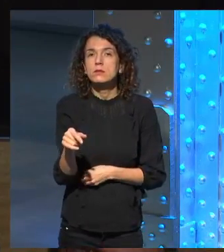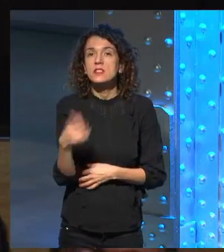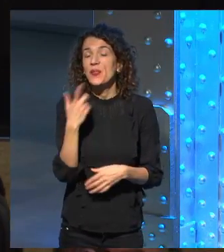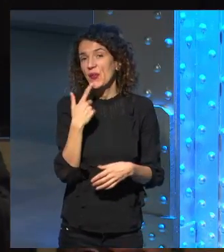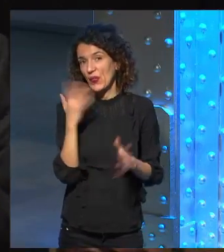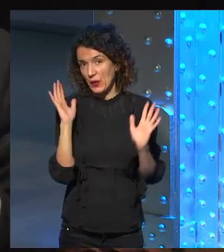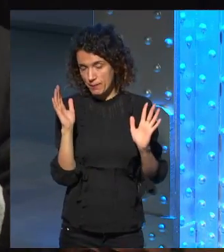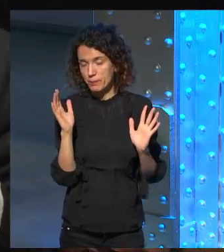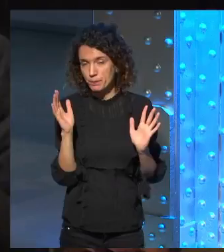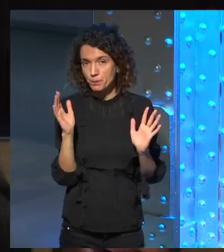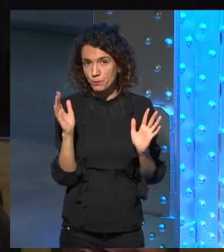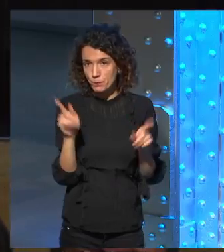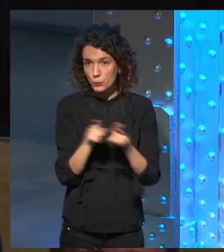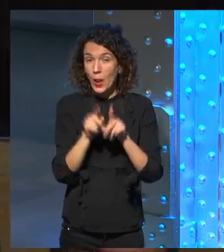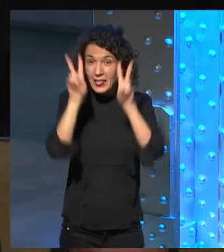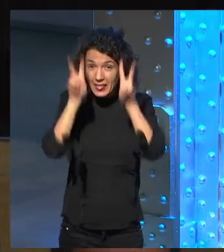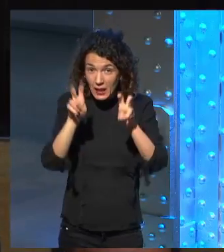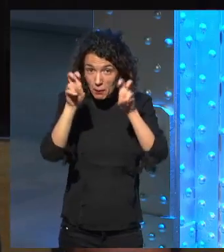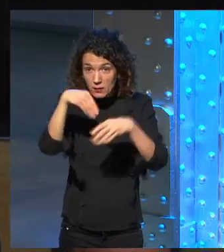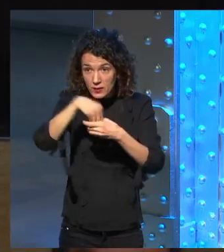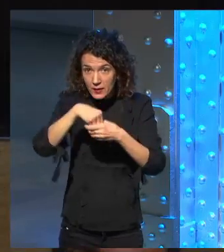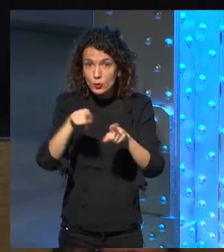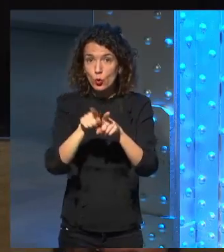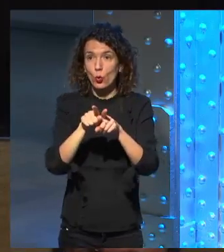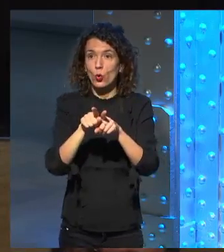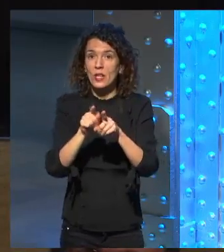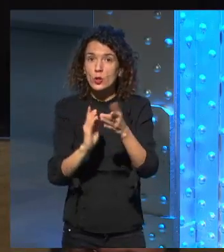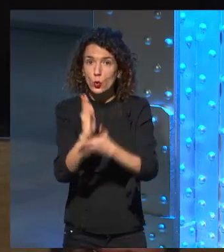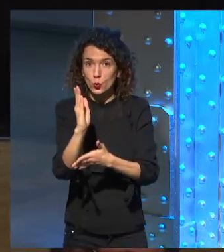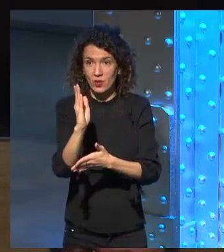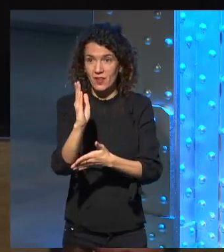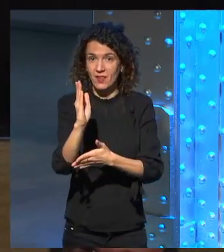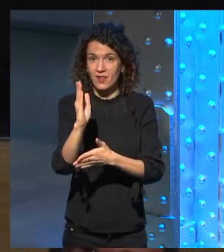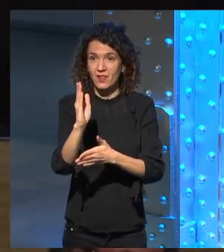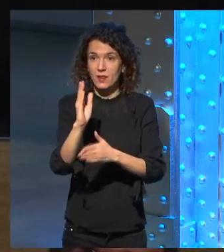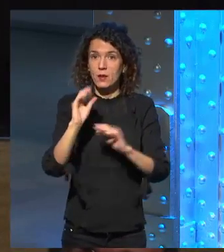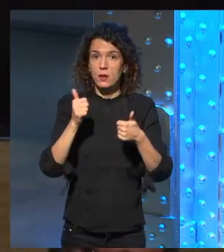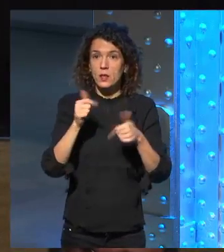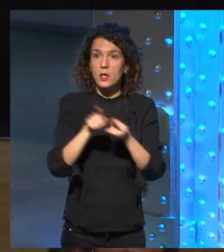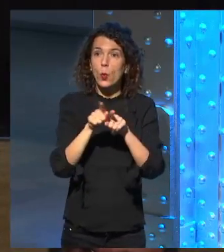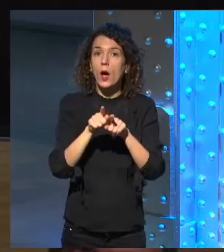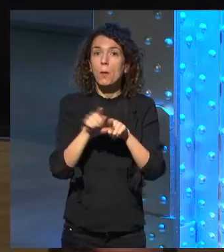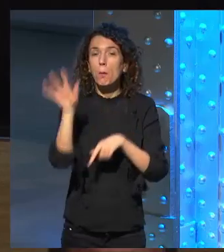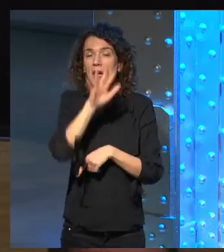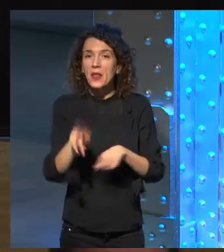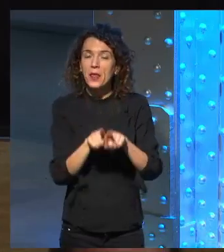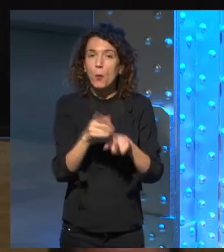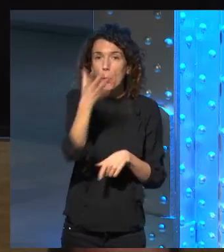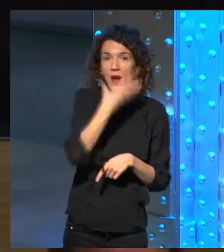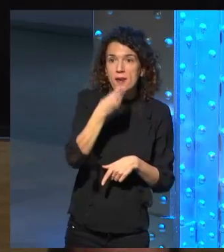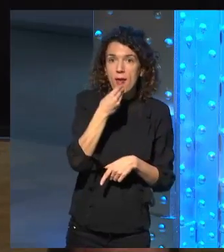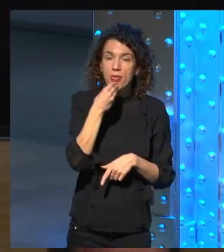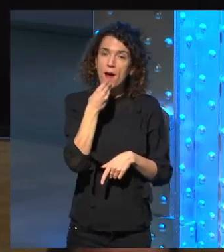Bueno, se dice que la temática intrusa, ¿no? Que aparece en medio de esa supuesta